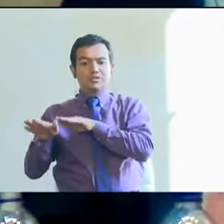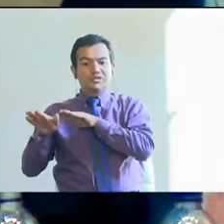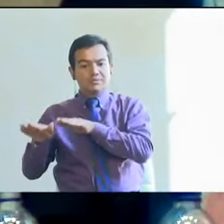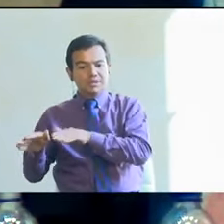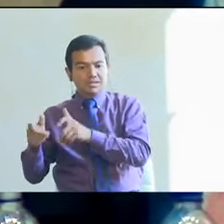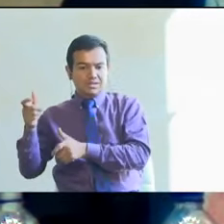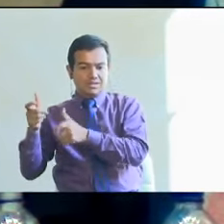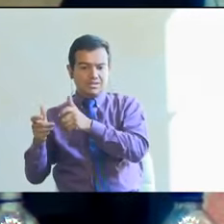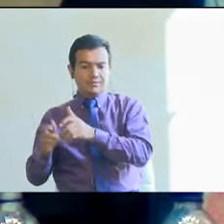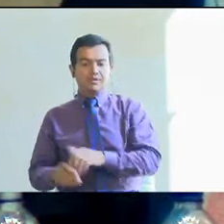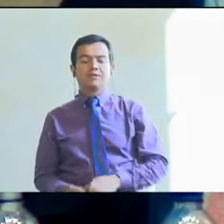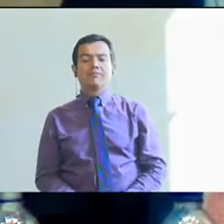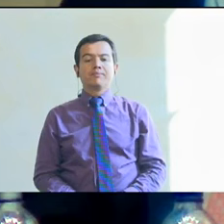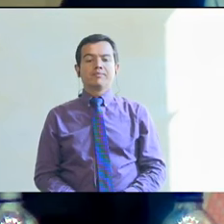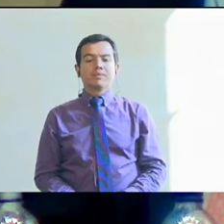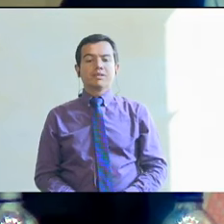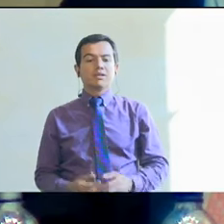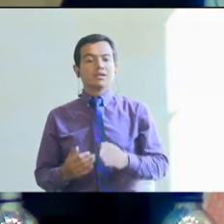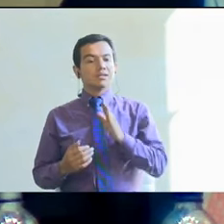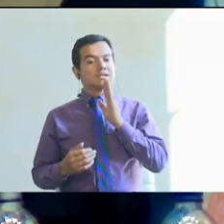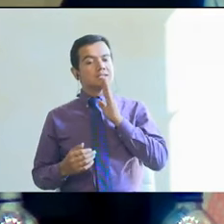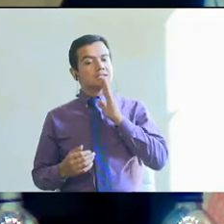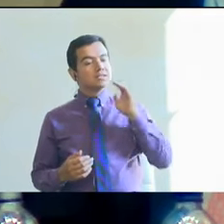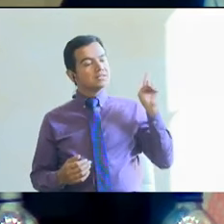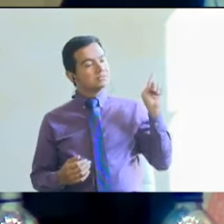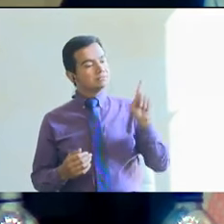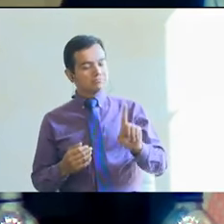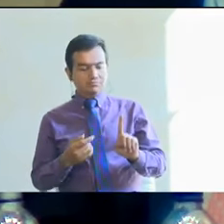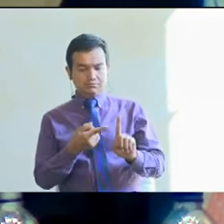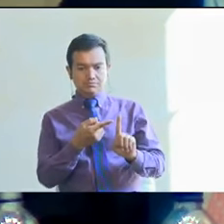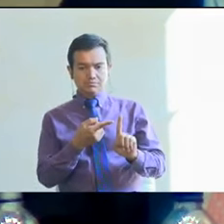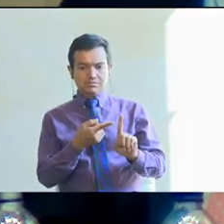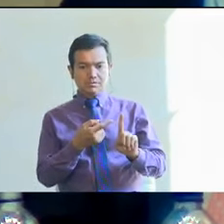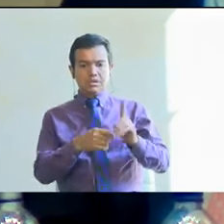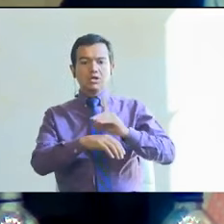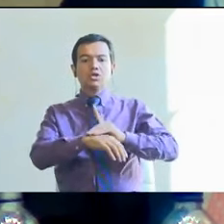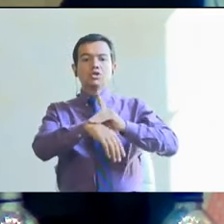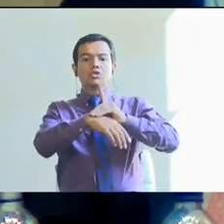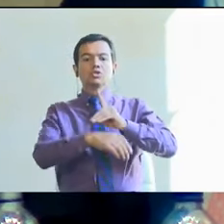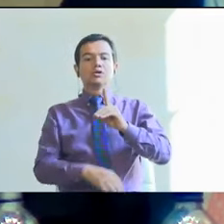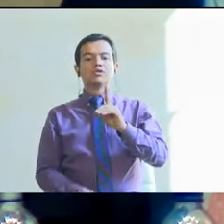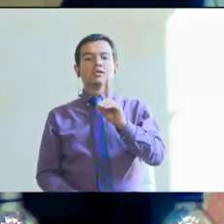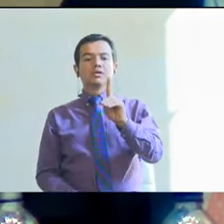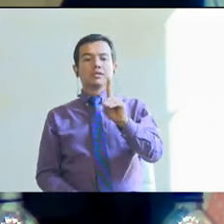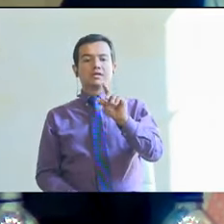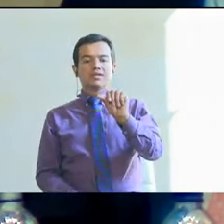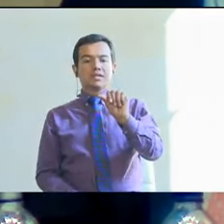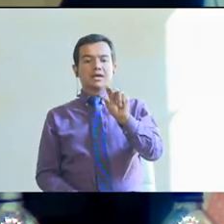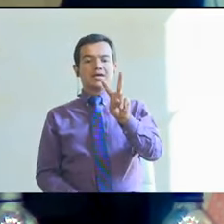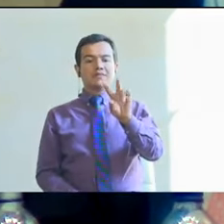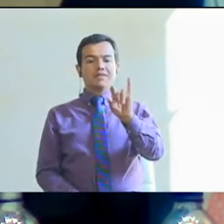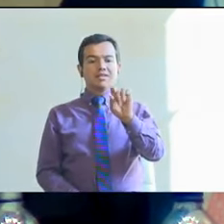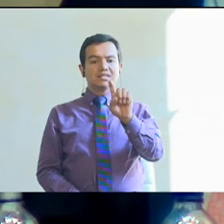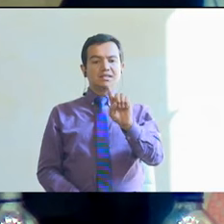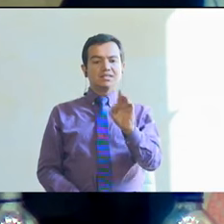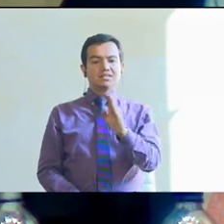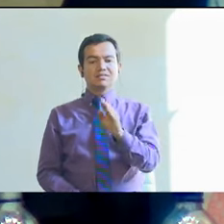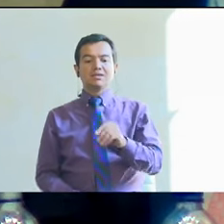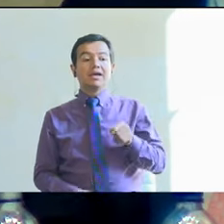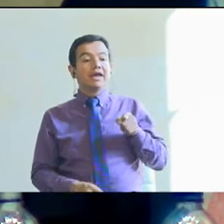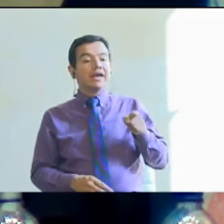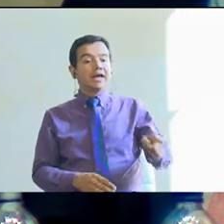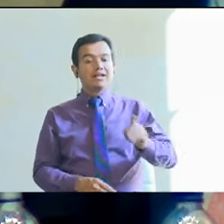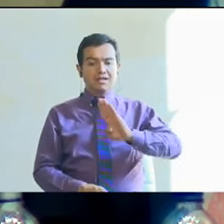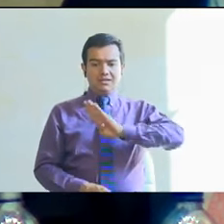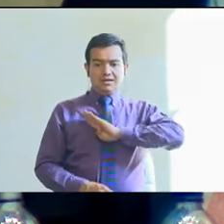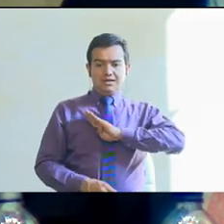cámara va a hablar el doctor David esol alcalde de lao